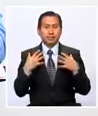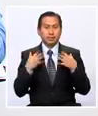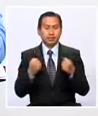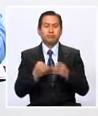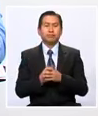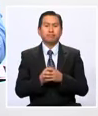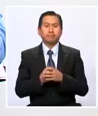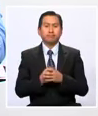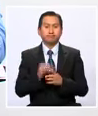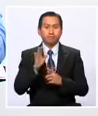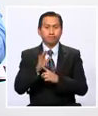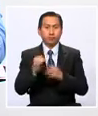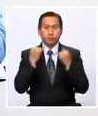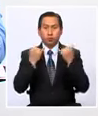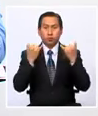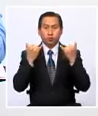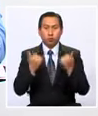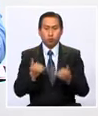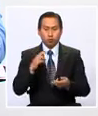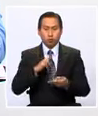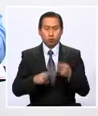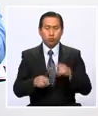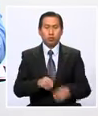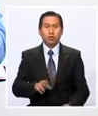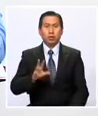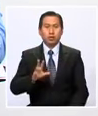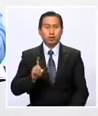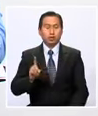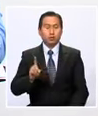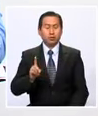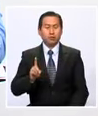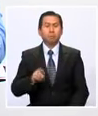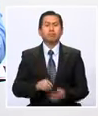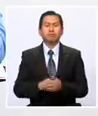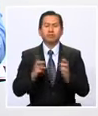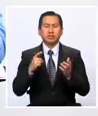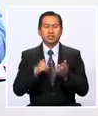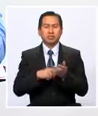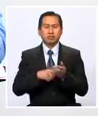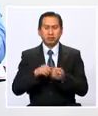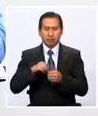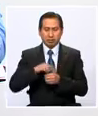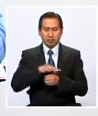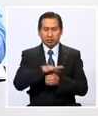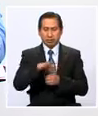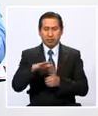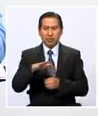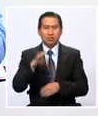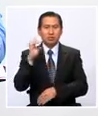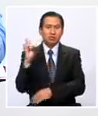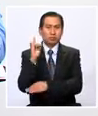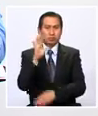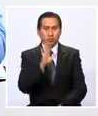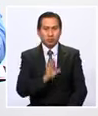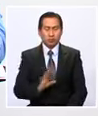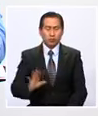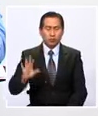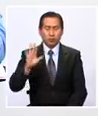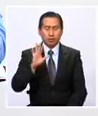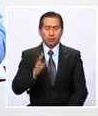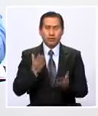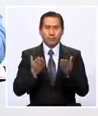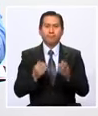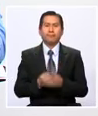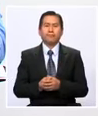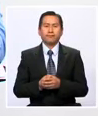compartimos el reporte número 31 con relación a la situación epidemiológica del cobi 19 en